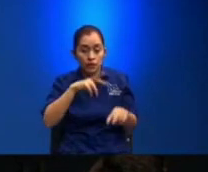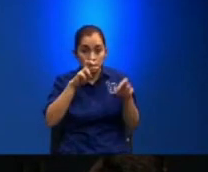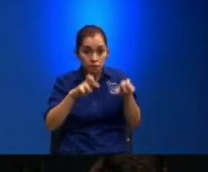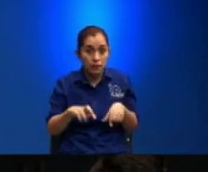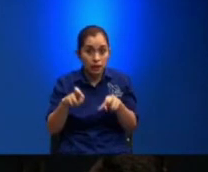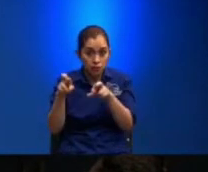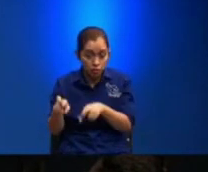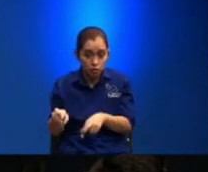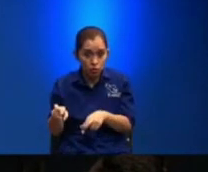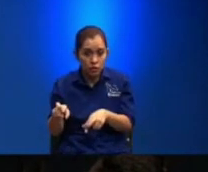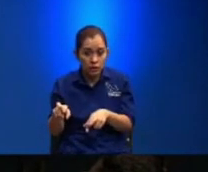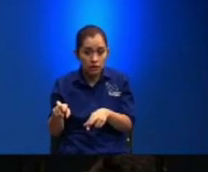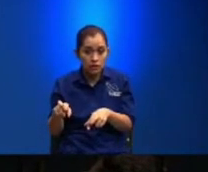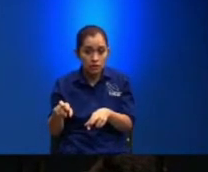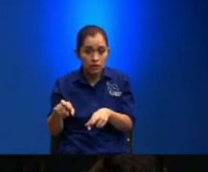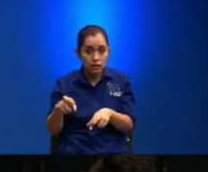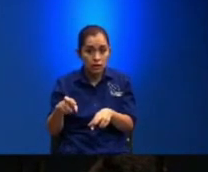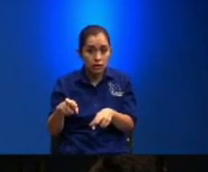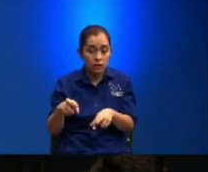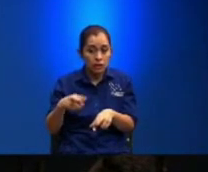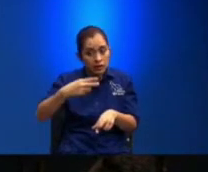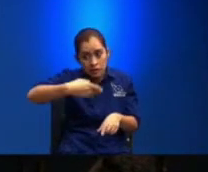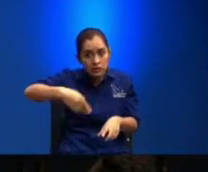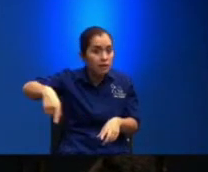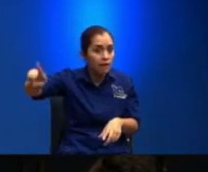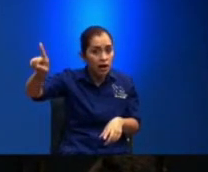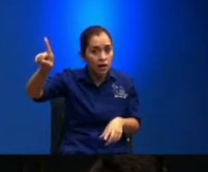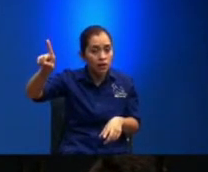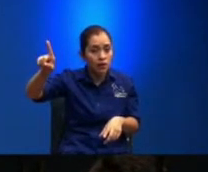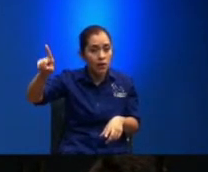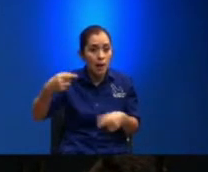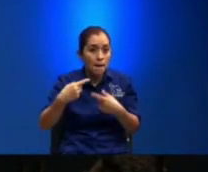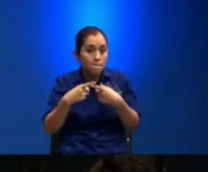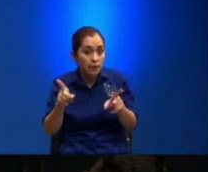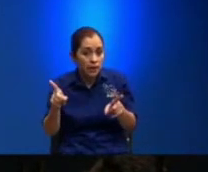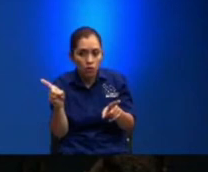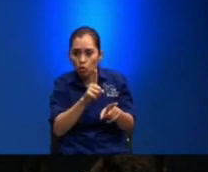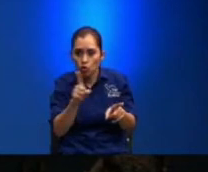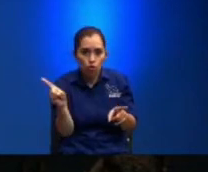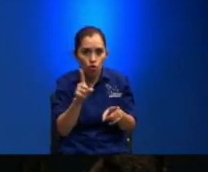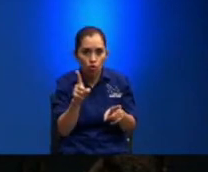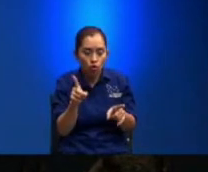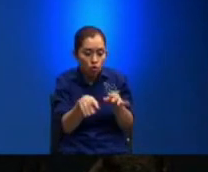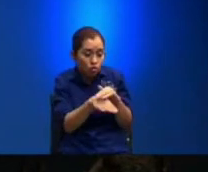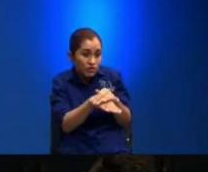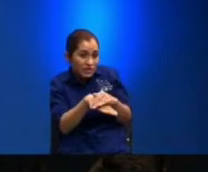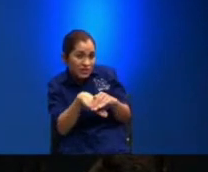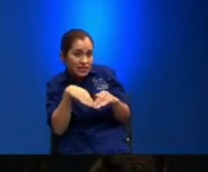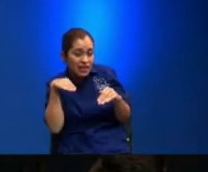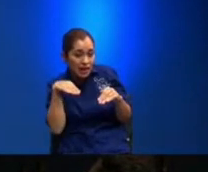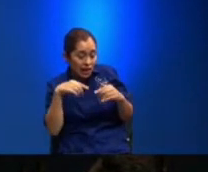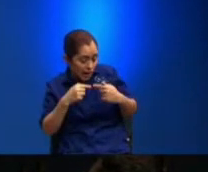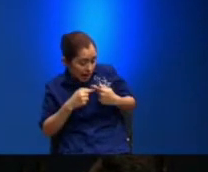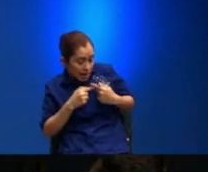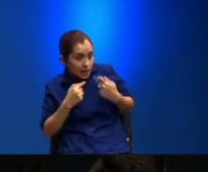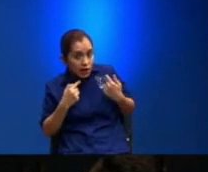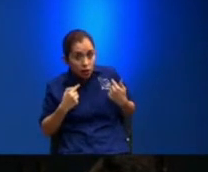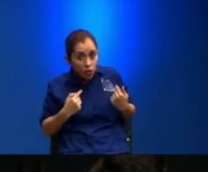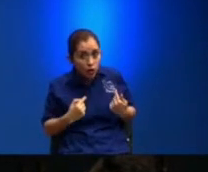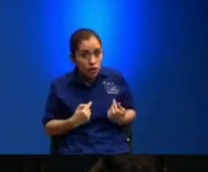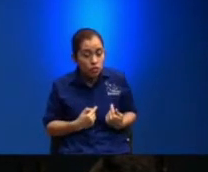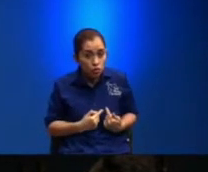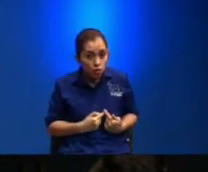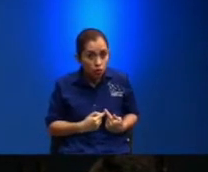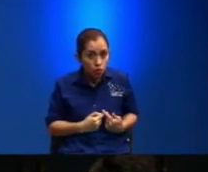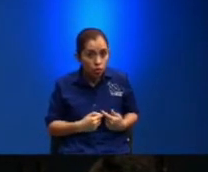pero no saca de su corazón no estoy diciendo que esto sea malo ojo solo estoy poniendo un ejemplo nos saca de